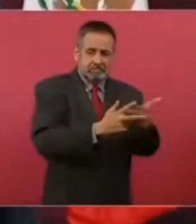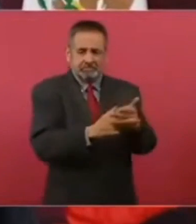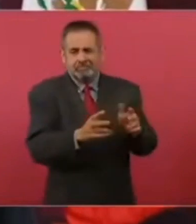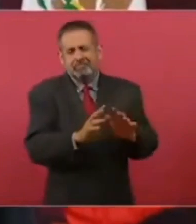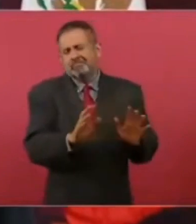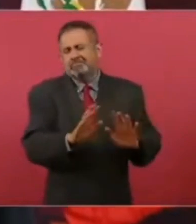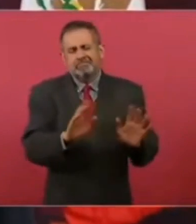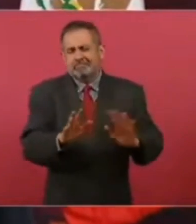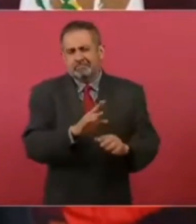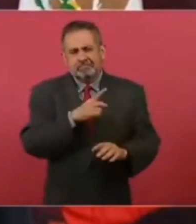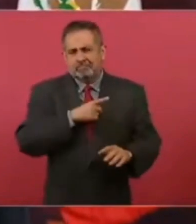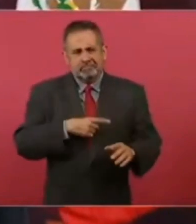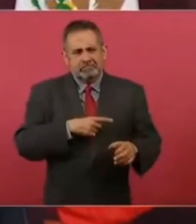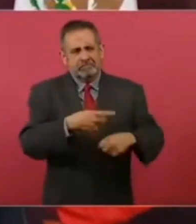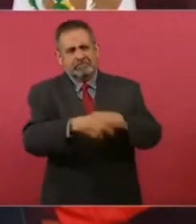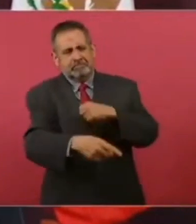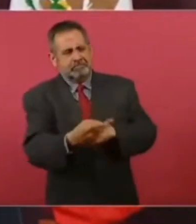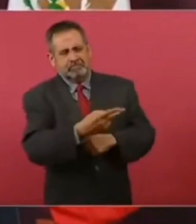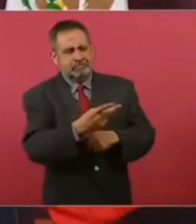por qué